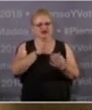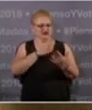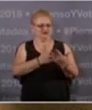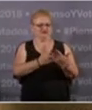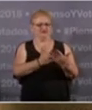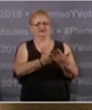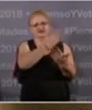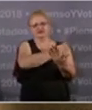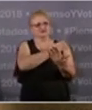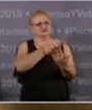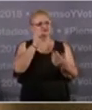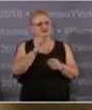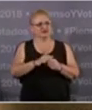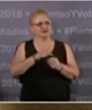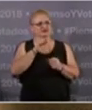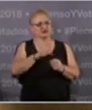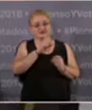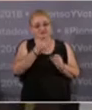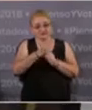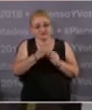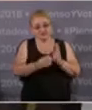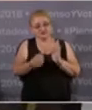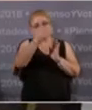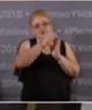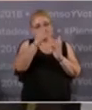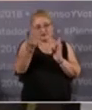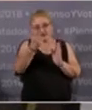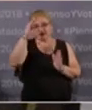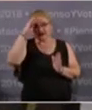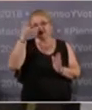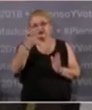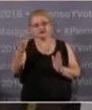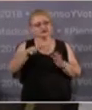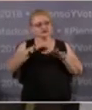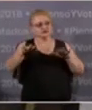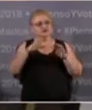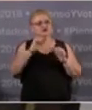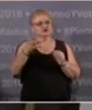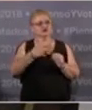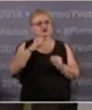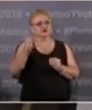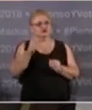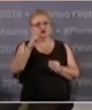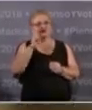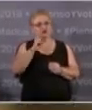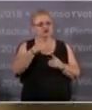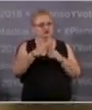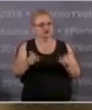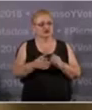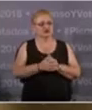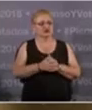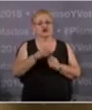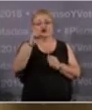la delincuencia en las prioridades de gasto. ¿Usted comparte esta posición de la plataforma o tiene una visión distinta a la de su partido? Lo